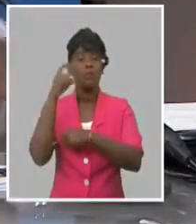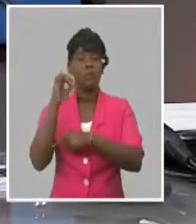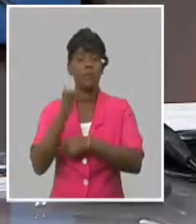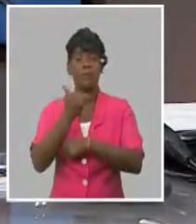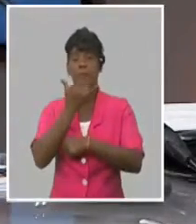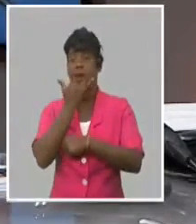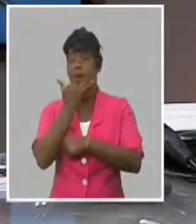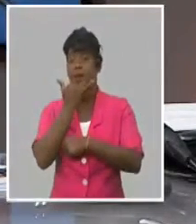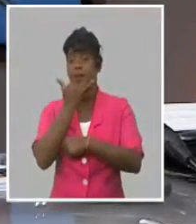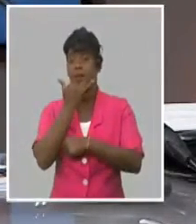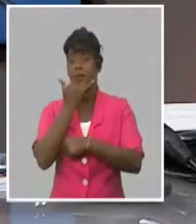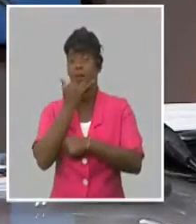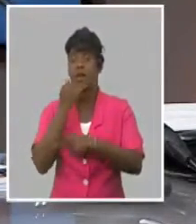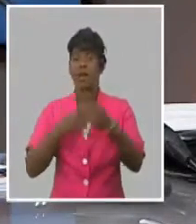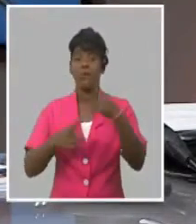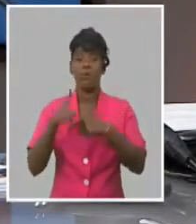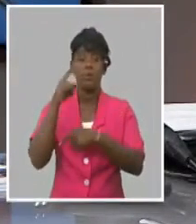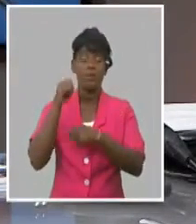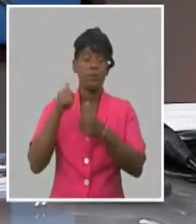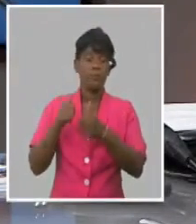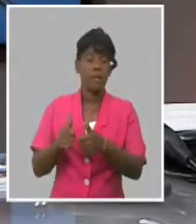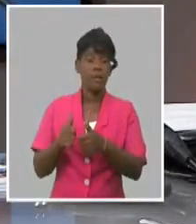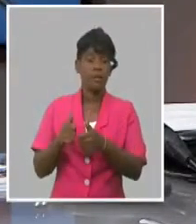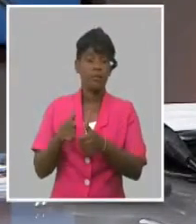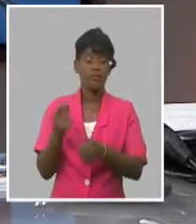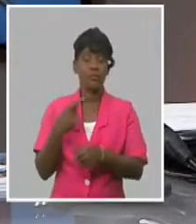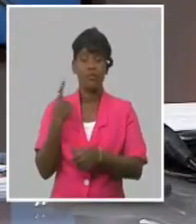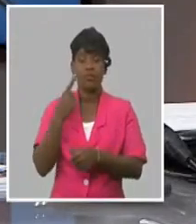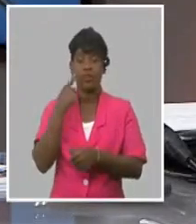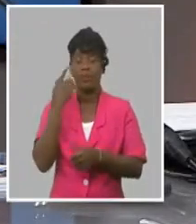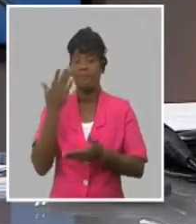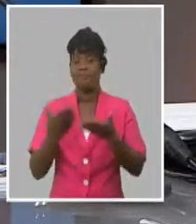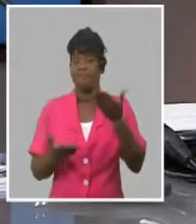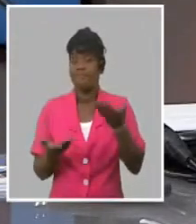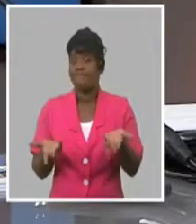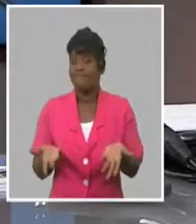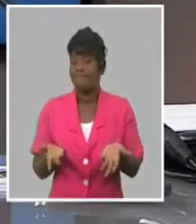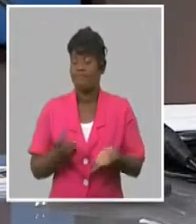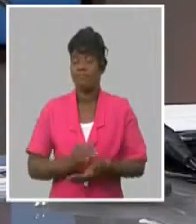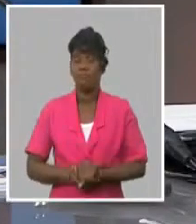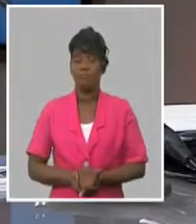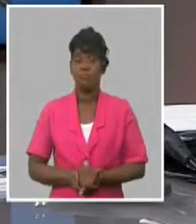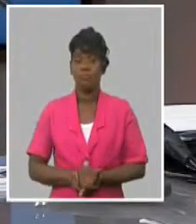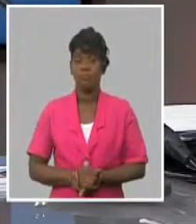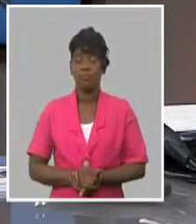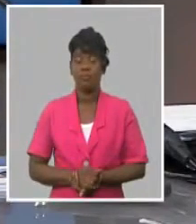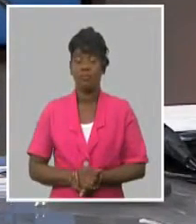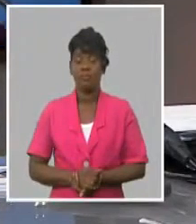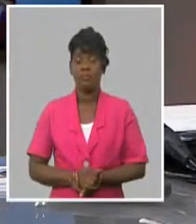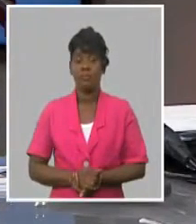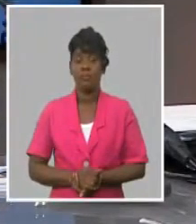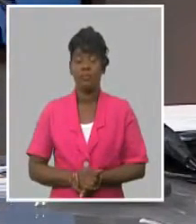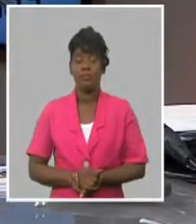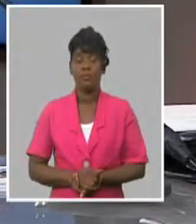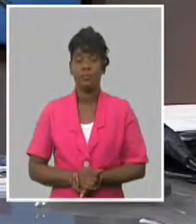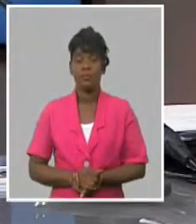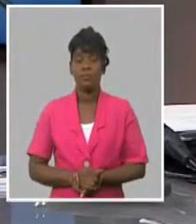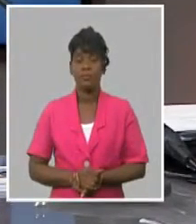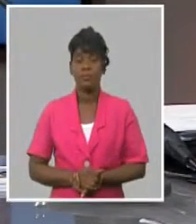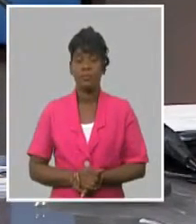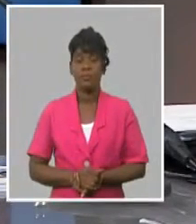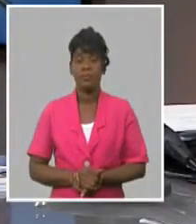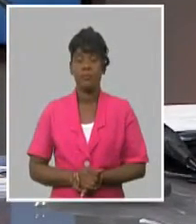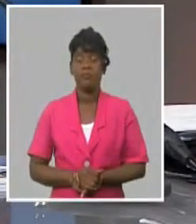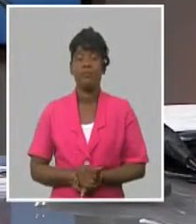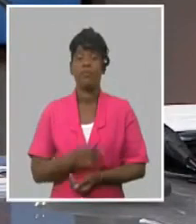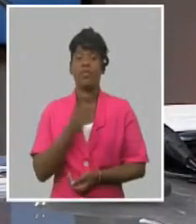decisión es un poco más rápido y hay que hacerlo. Ahora, con relación a este tema, en los